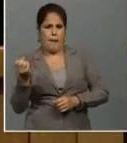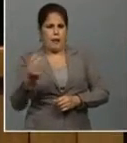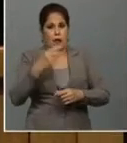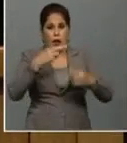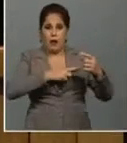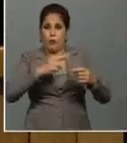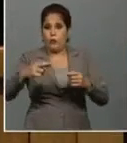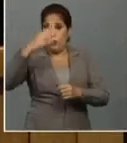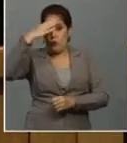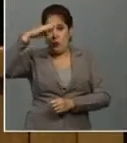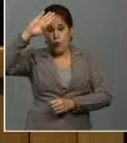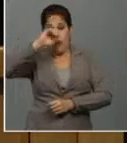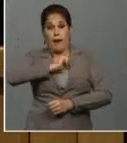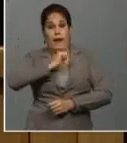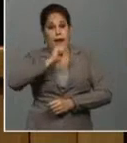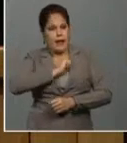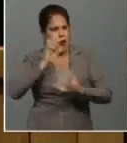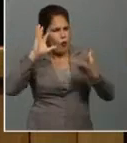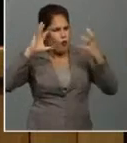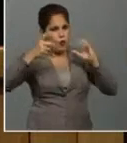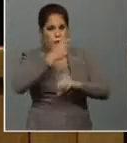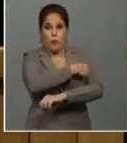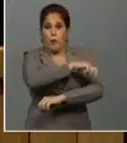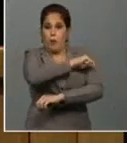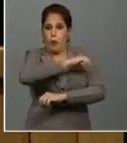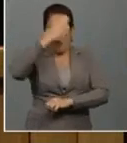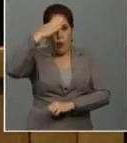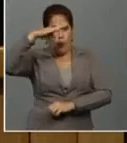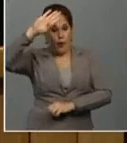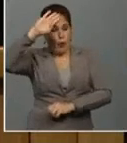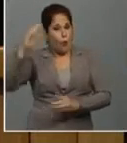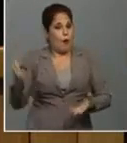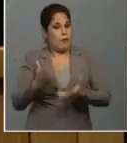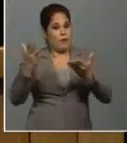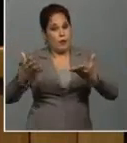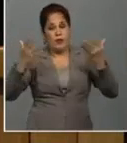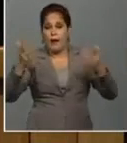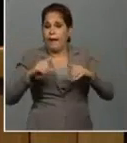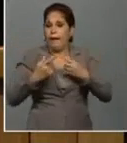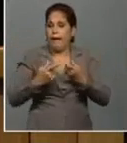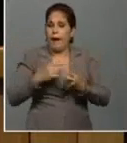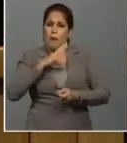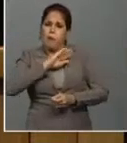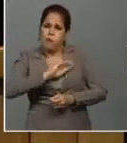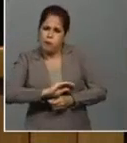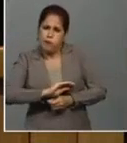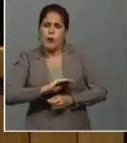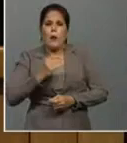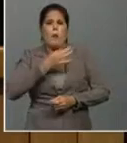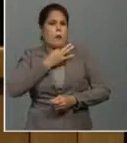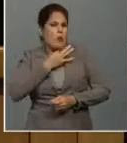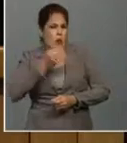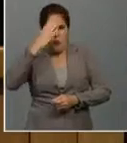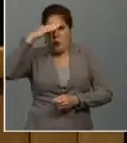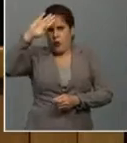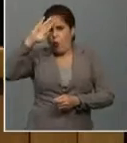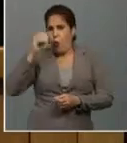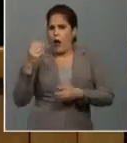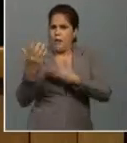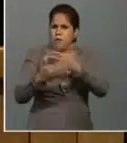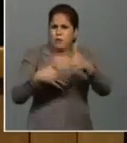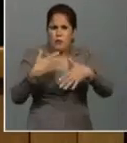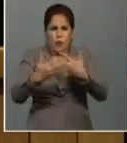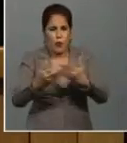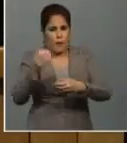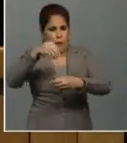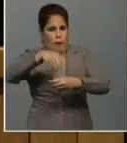revolución a tratar de confundir al pueblo a fomentar el desánimo la desidia la inconformidad es a